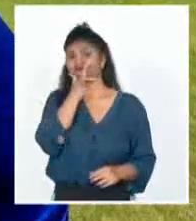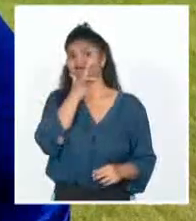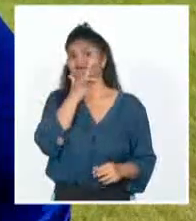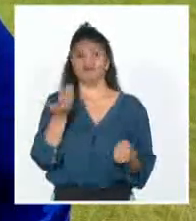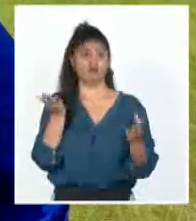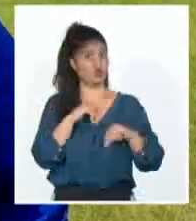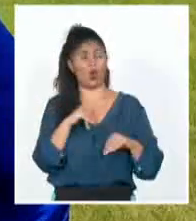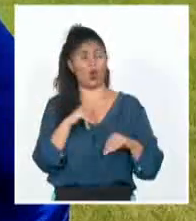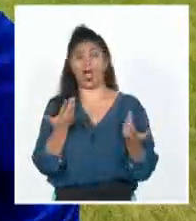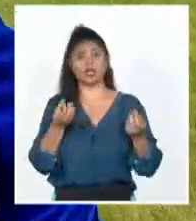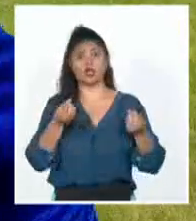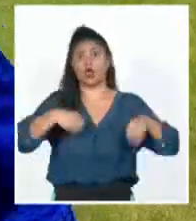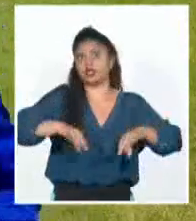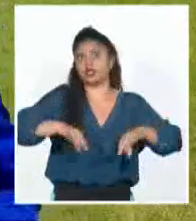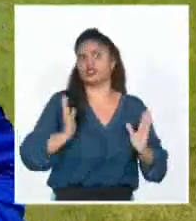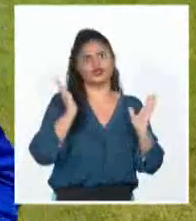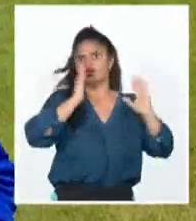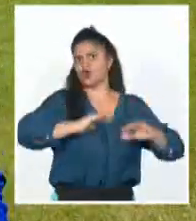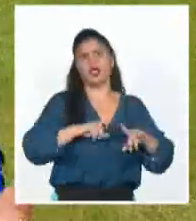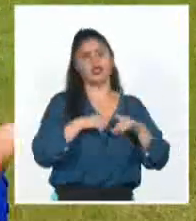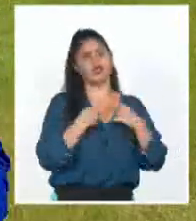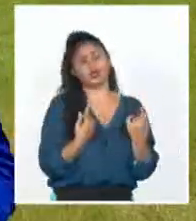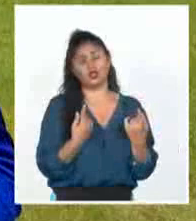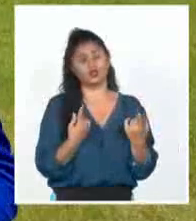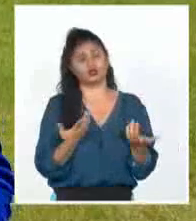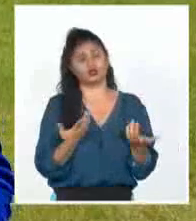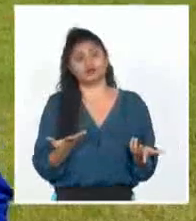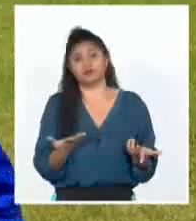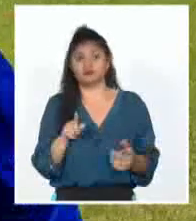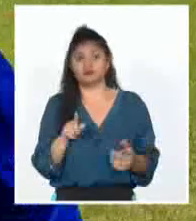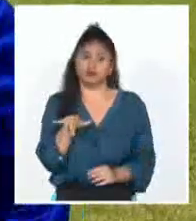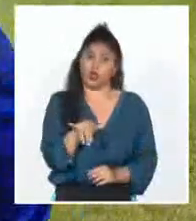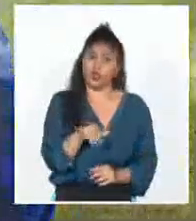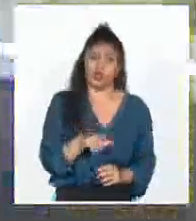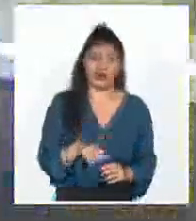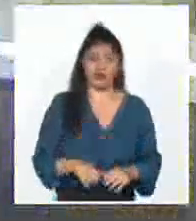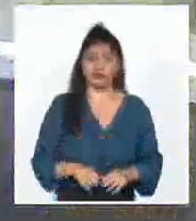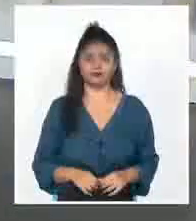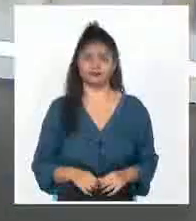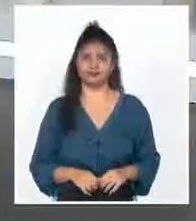no, a nosotros no nos cuesta un poco más de trabajo.